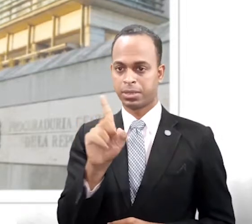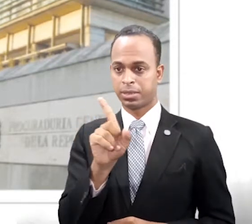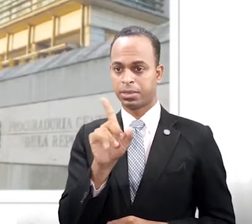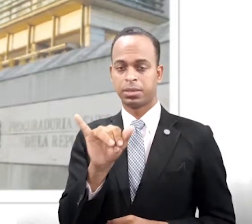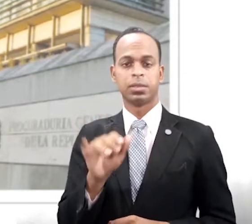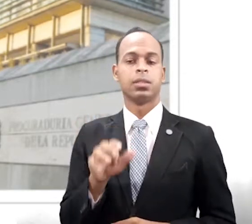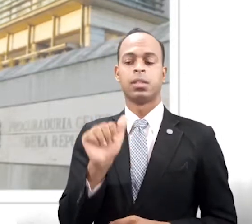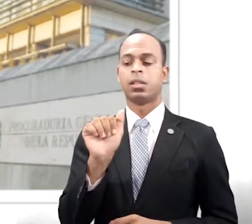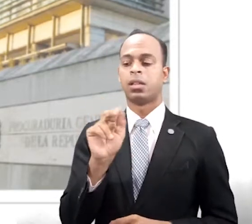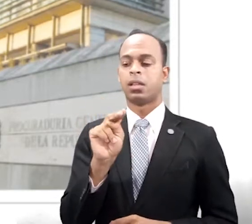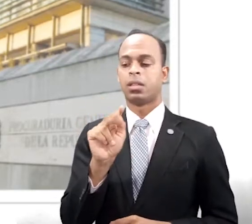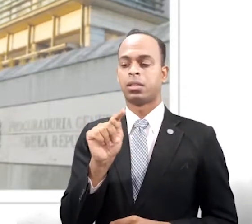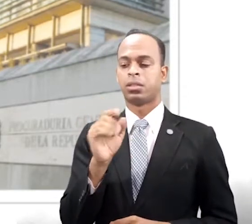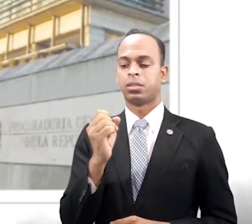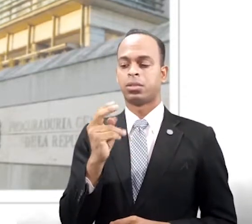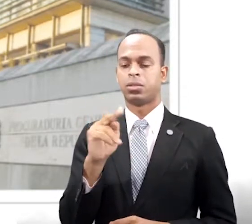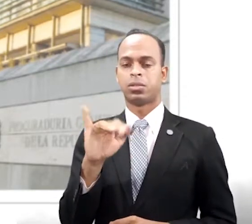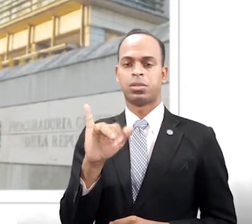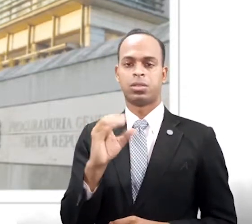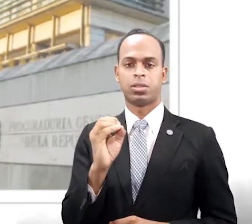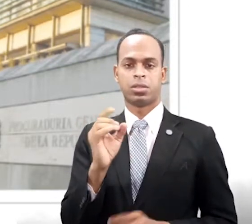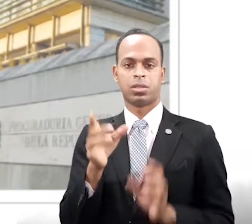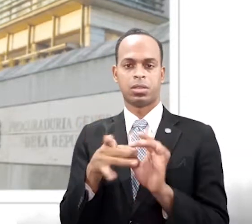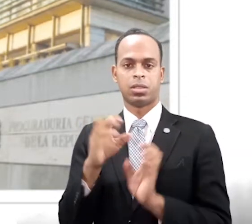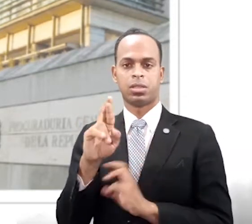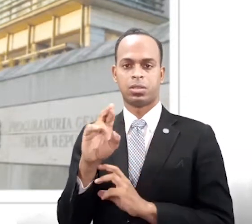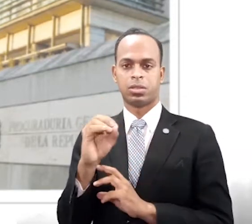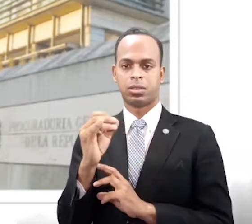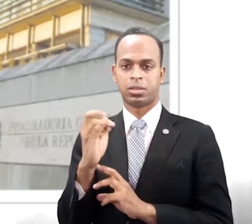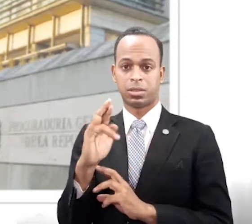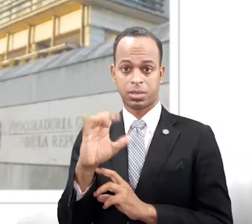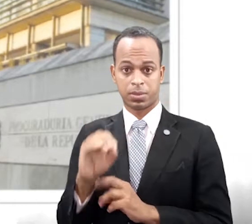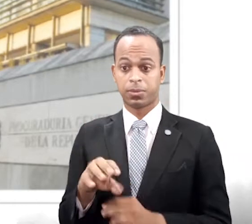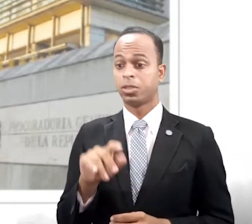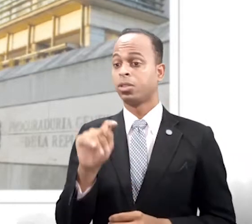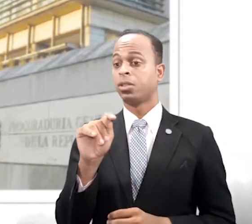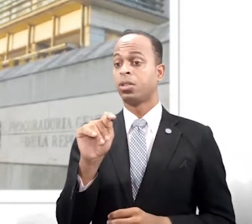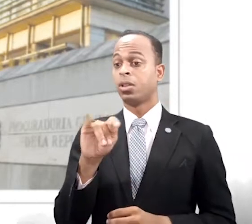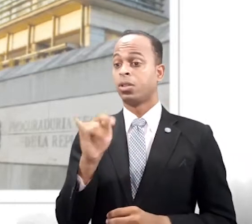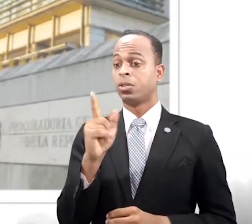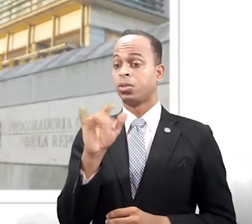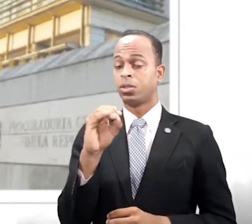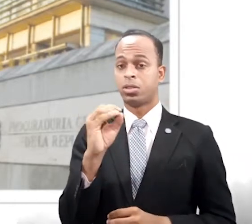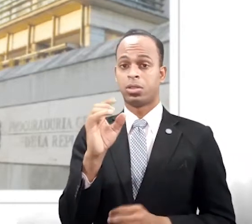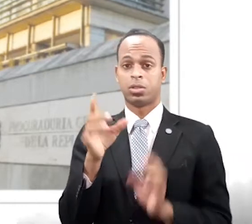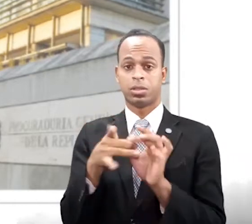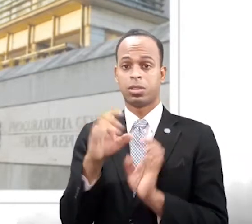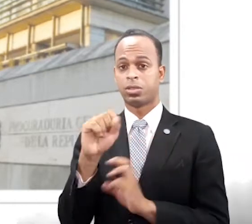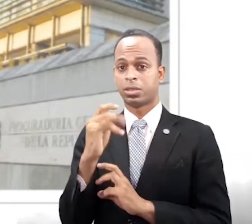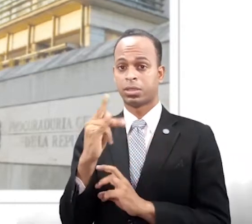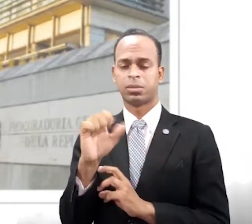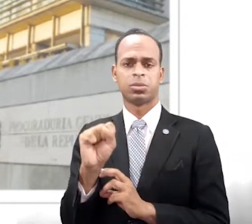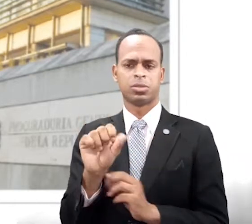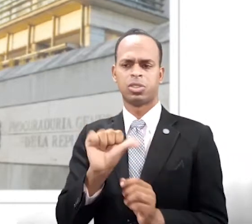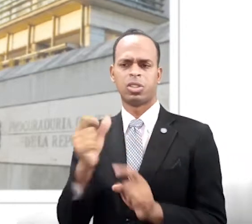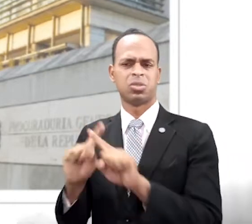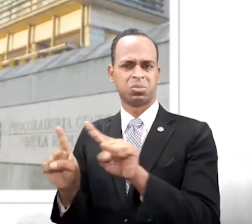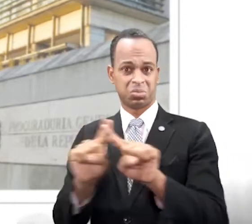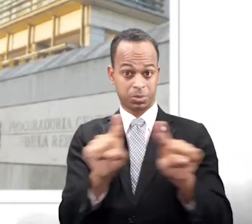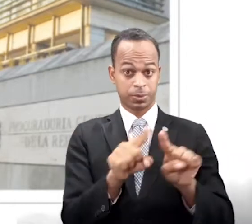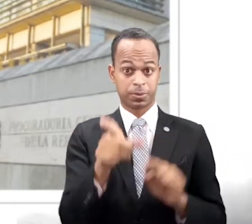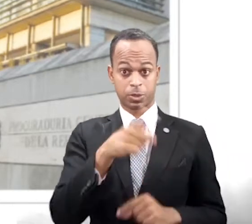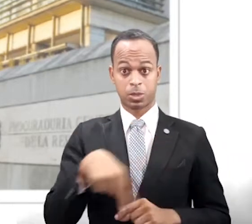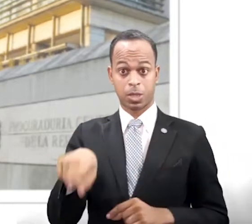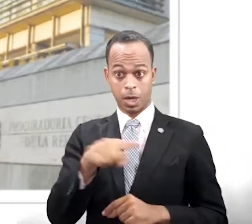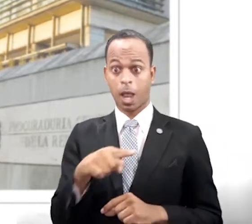Joselito.com, Antonio del Rosario Puente, Toño Leña, Julio de los Santos Julito Quilo y Jesús Cabrera Ruiz,